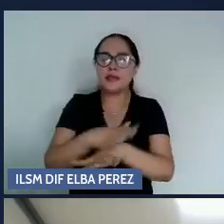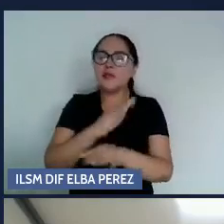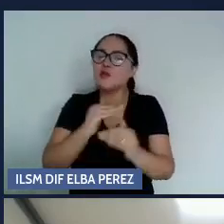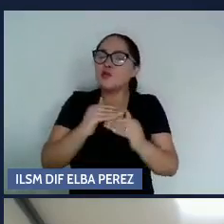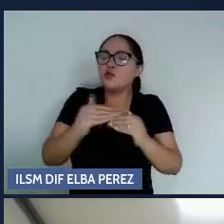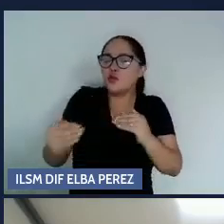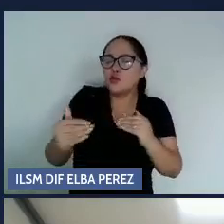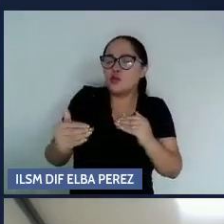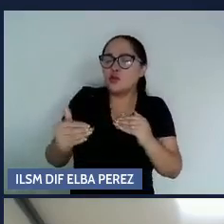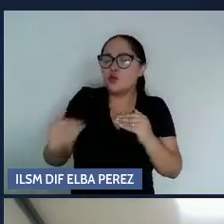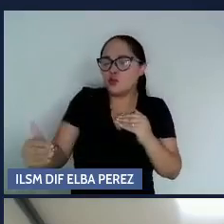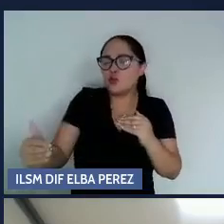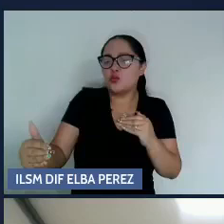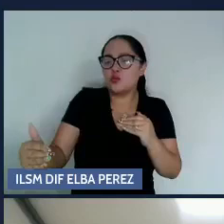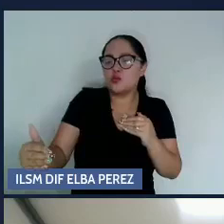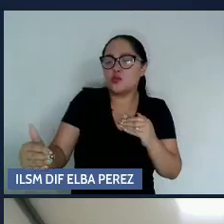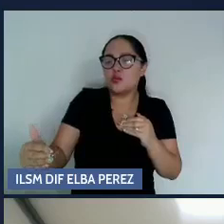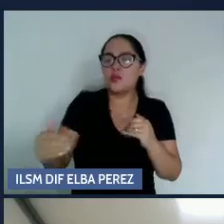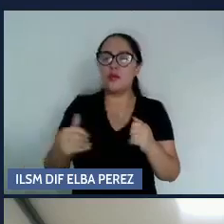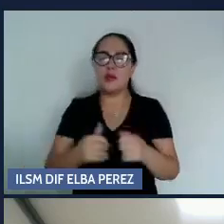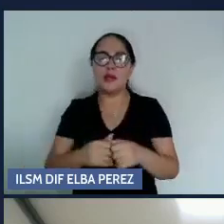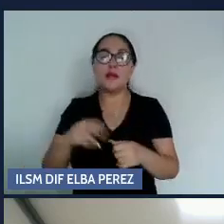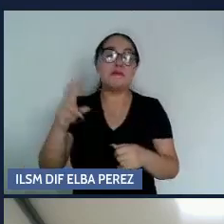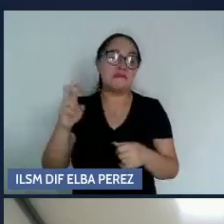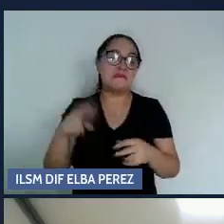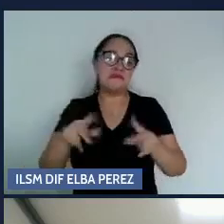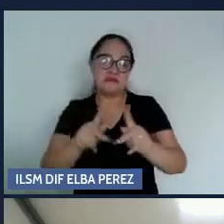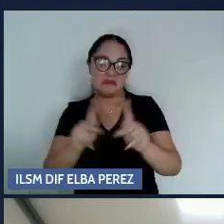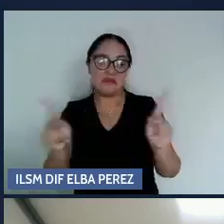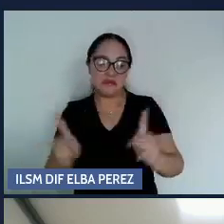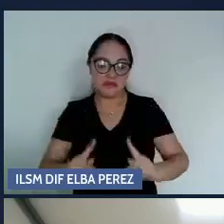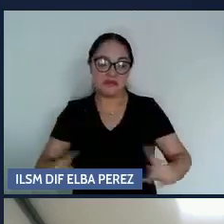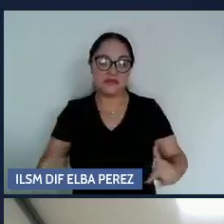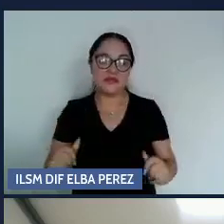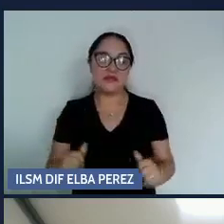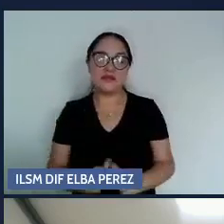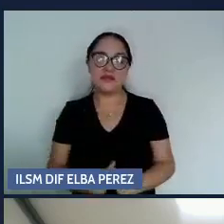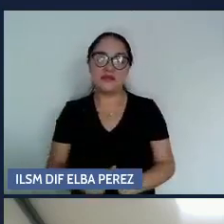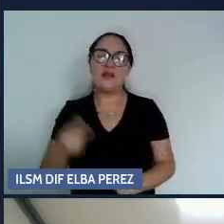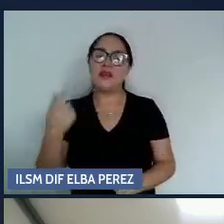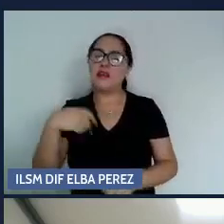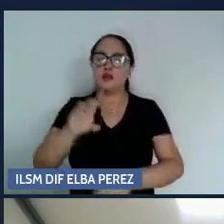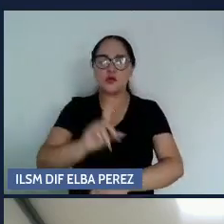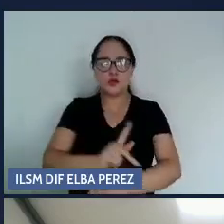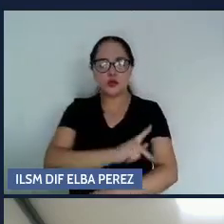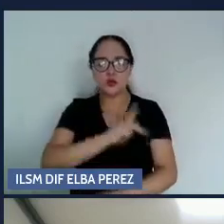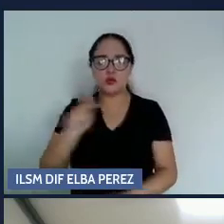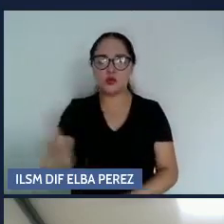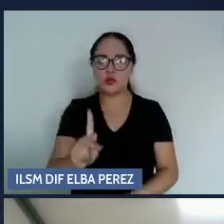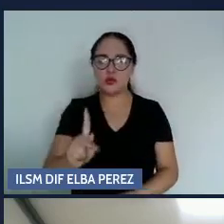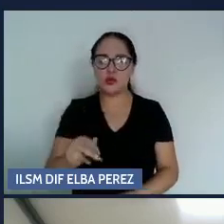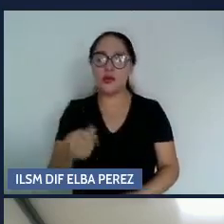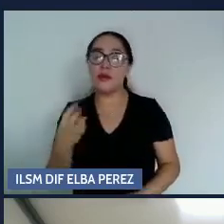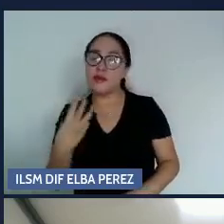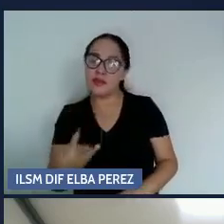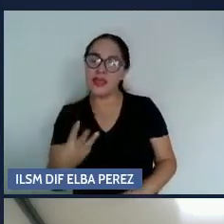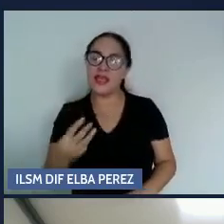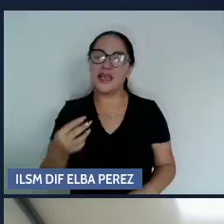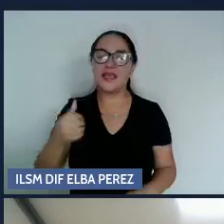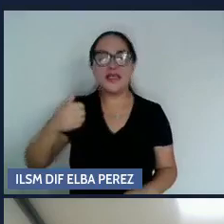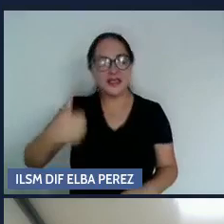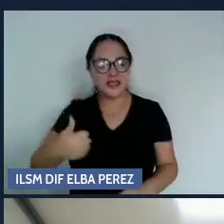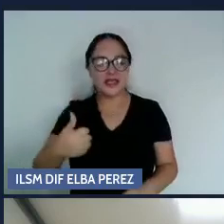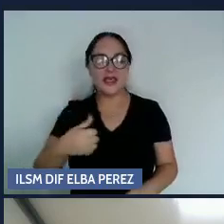más, pacífica del poder público en México. Cada 6 años tenemos un proceso